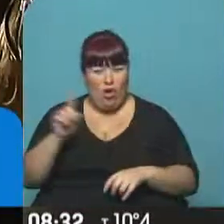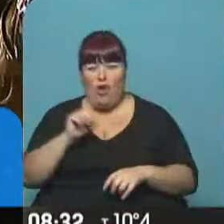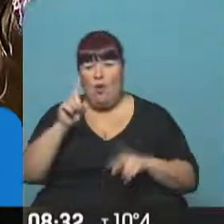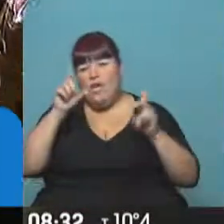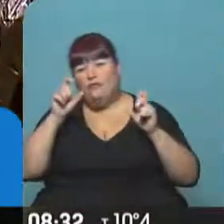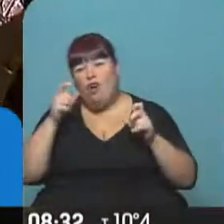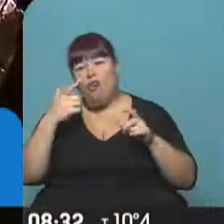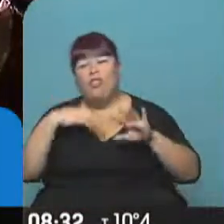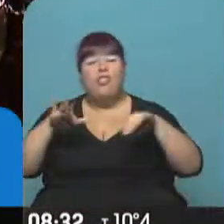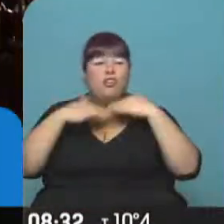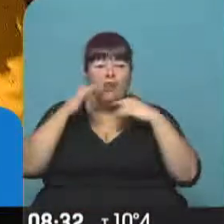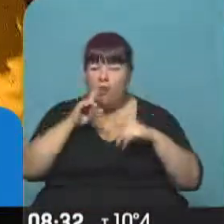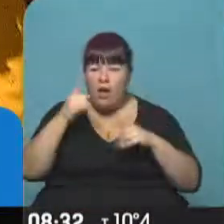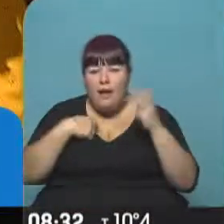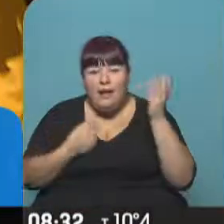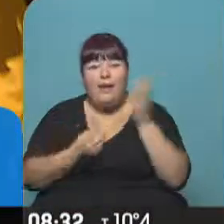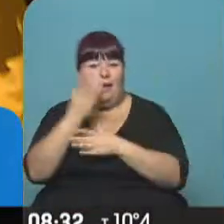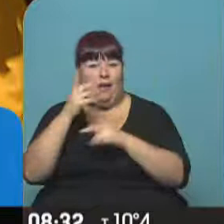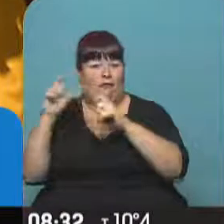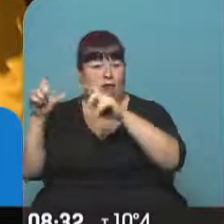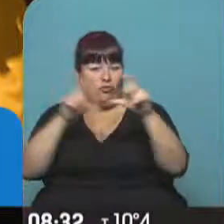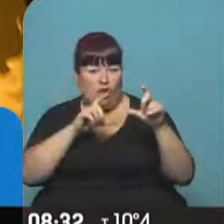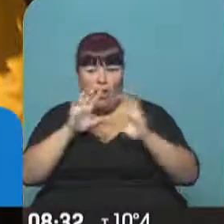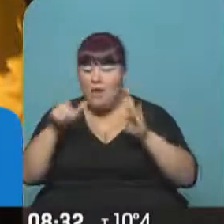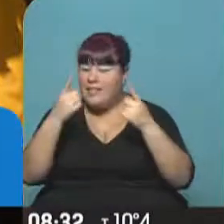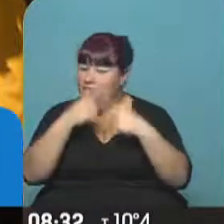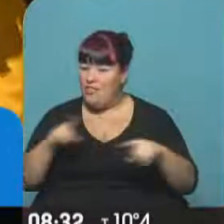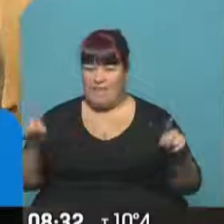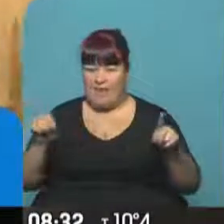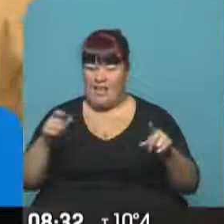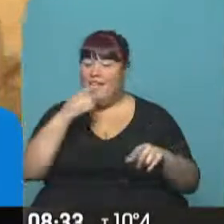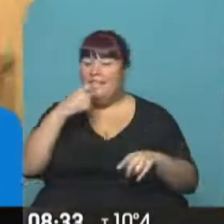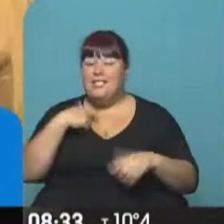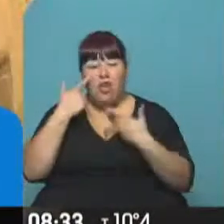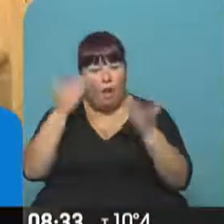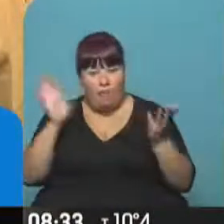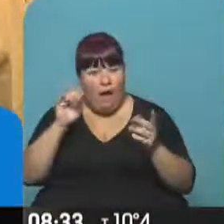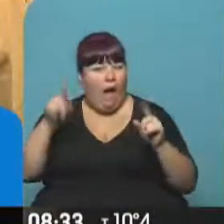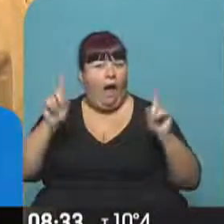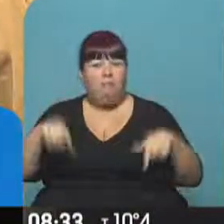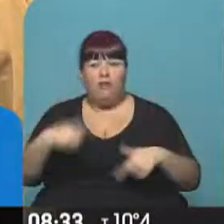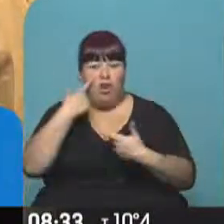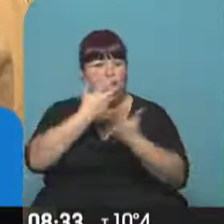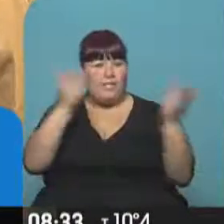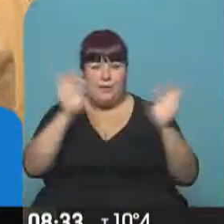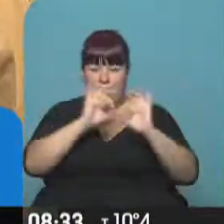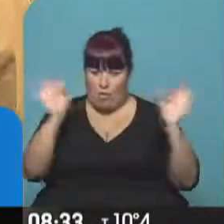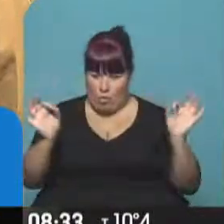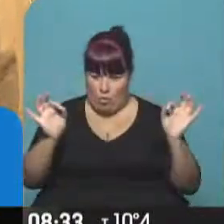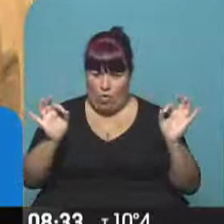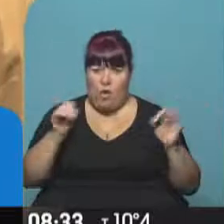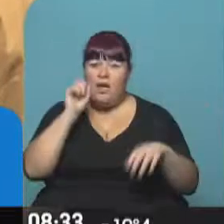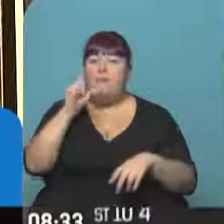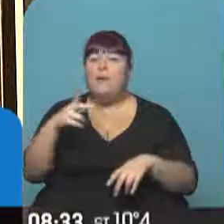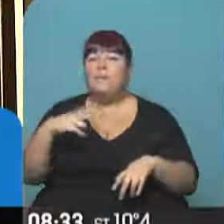fotos de espectáculos, son fotos que hicimos con fotógrafos. Esa es una cosa que si yo no la muestro aquí no se ve en ningún lado. Pertenece a